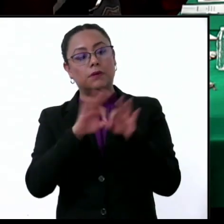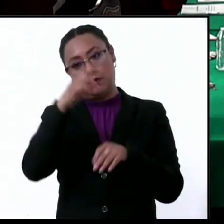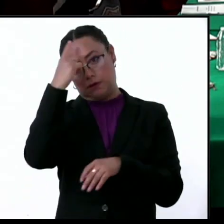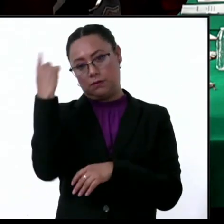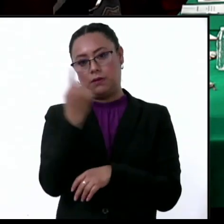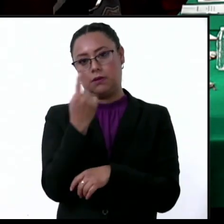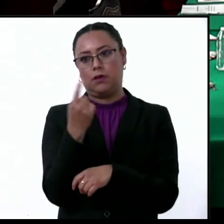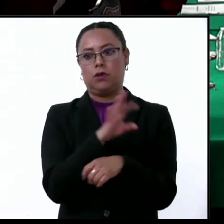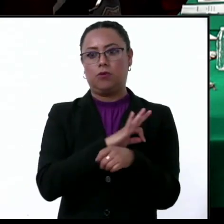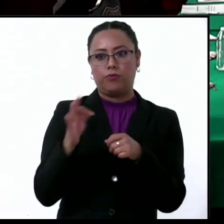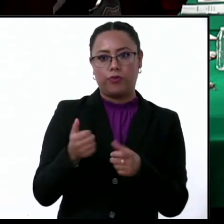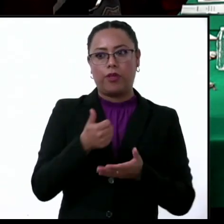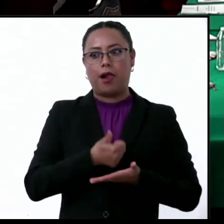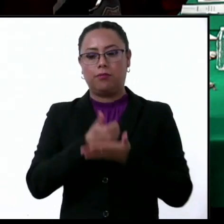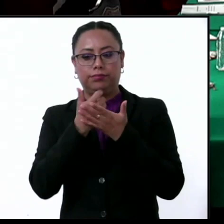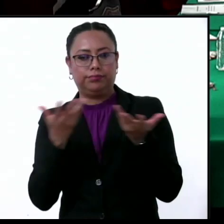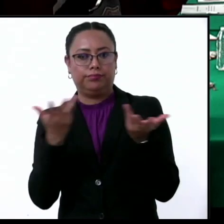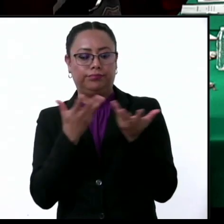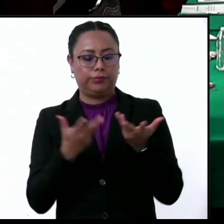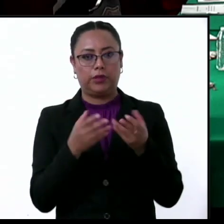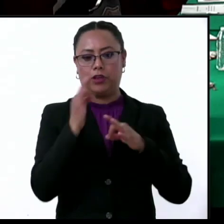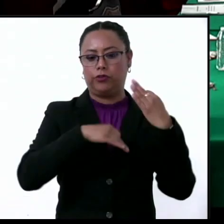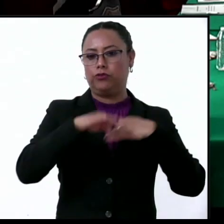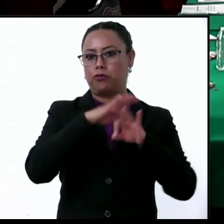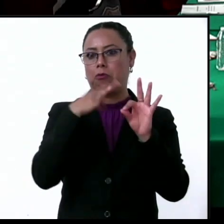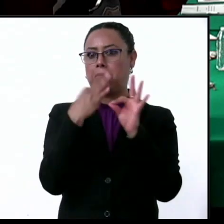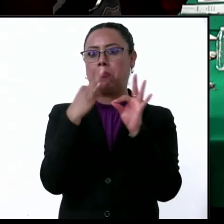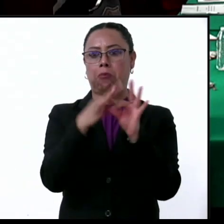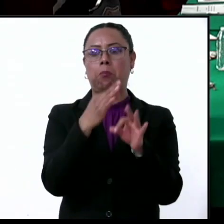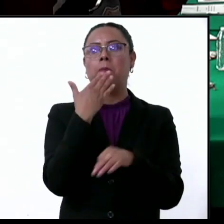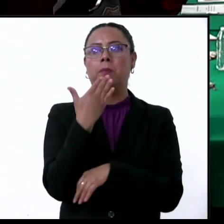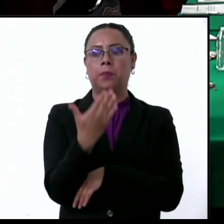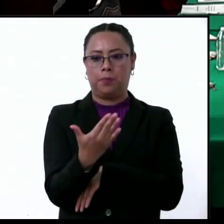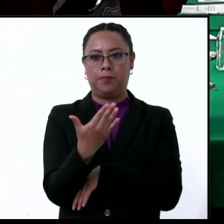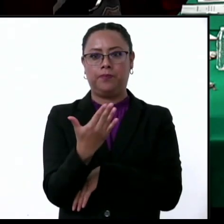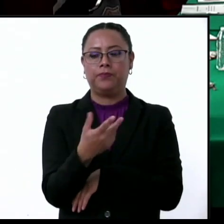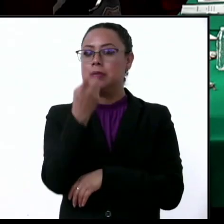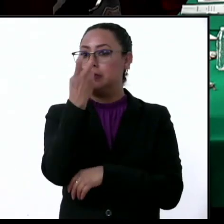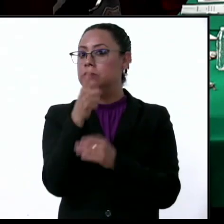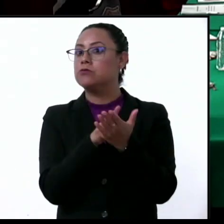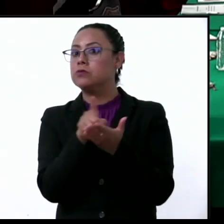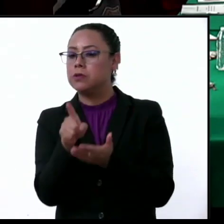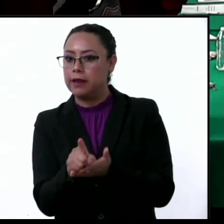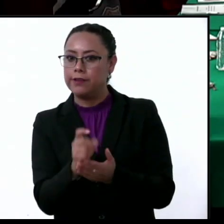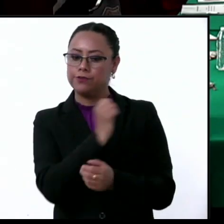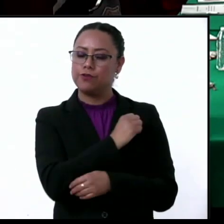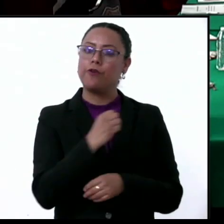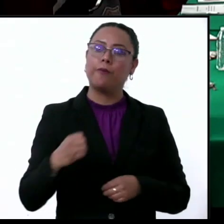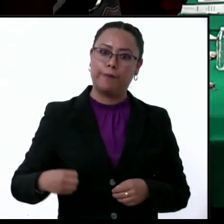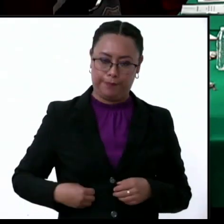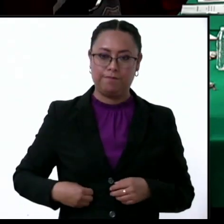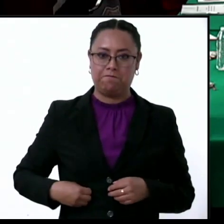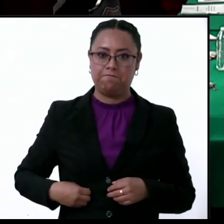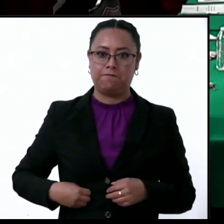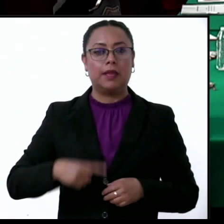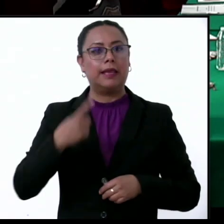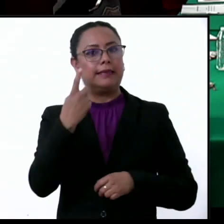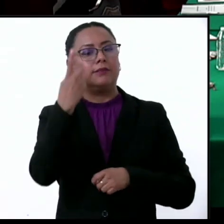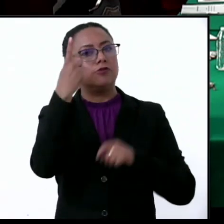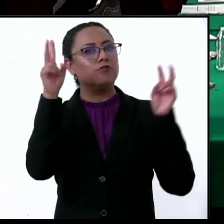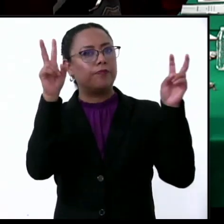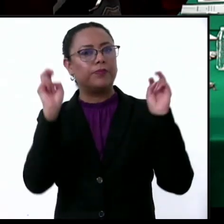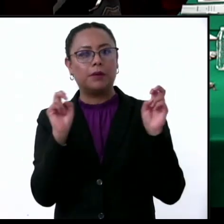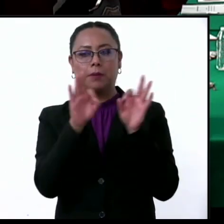poder abonar a que las cosas funcionen de mejor forma. Es un derecho, es una obligación, es un tema que